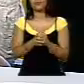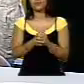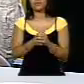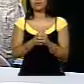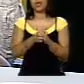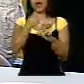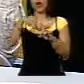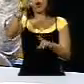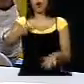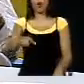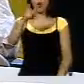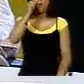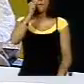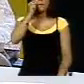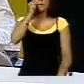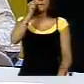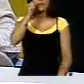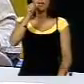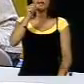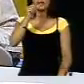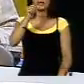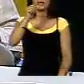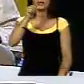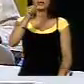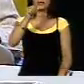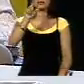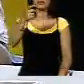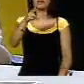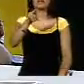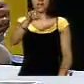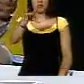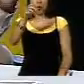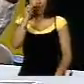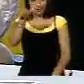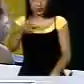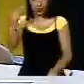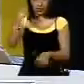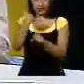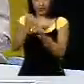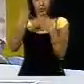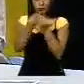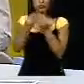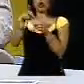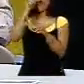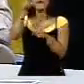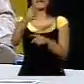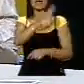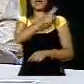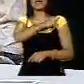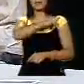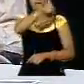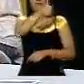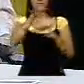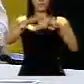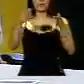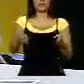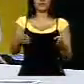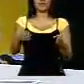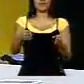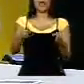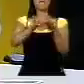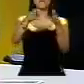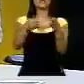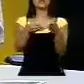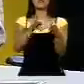MUS, de la ¿cómo la llamó Chávez? La mesa de la United States. La MUS. Mira,